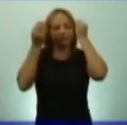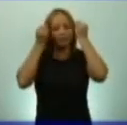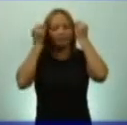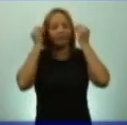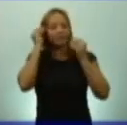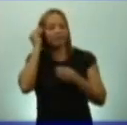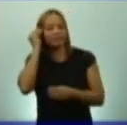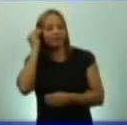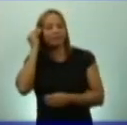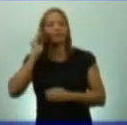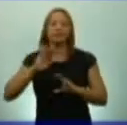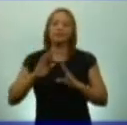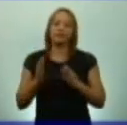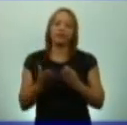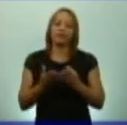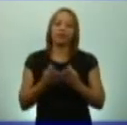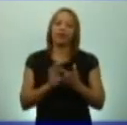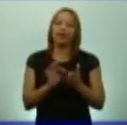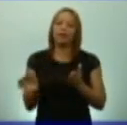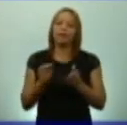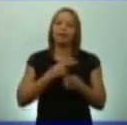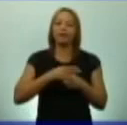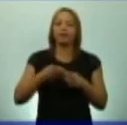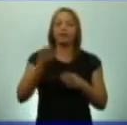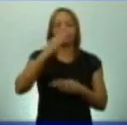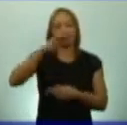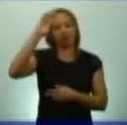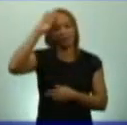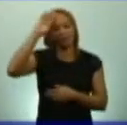conocimientos de las hermosas páginas de la historia de